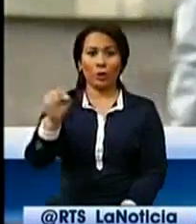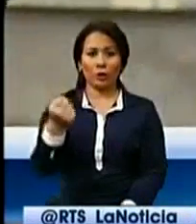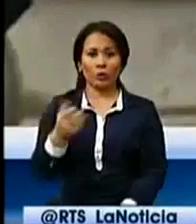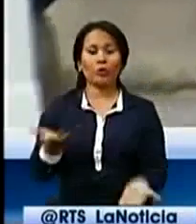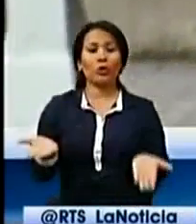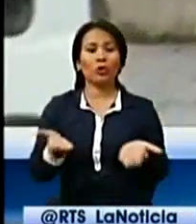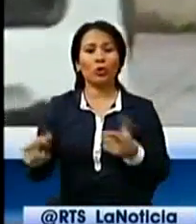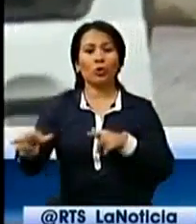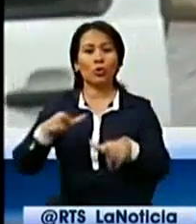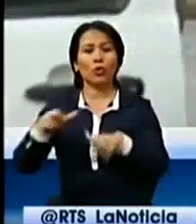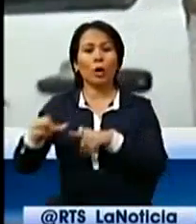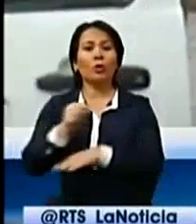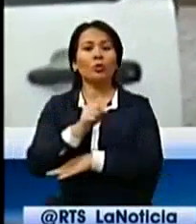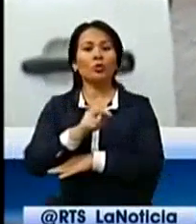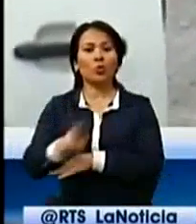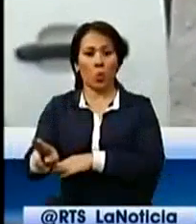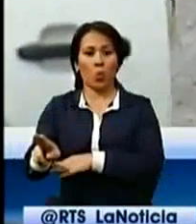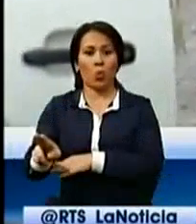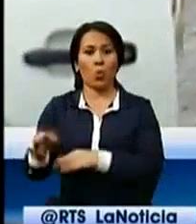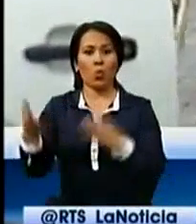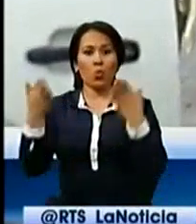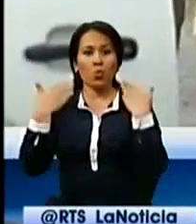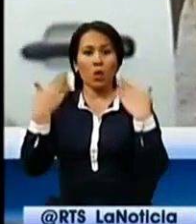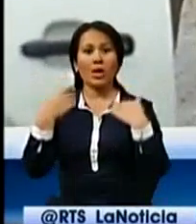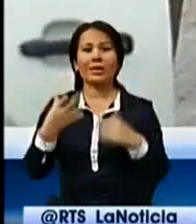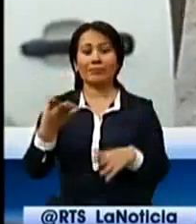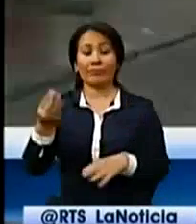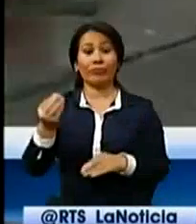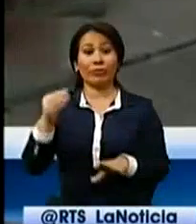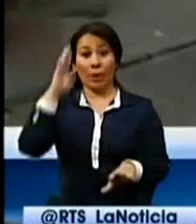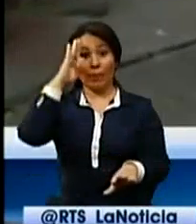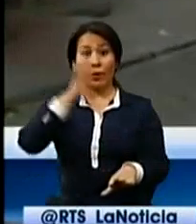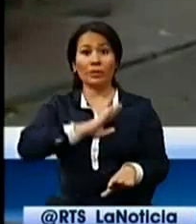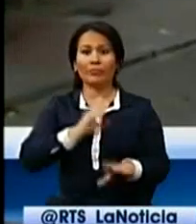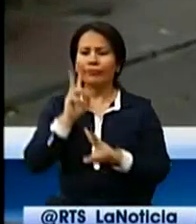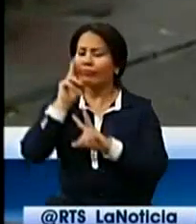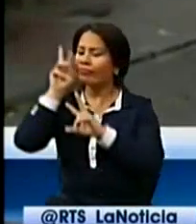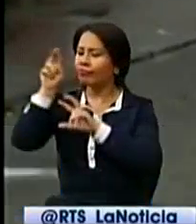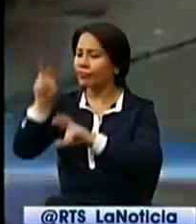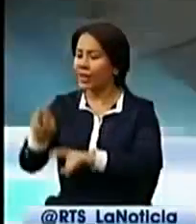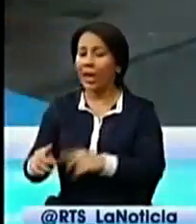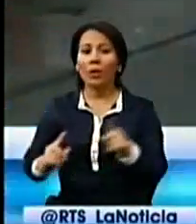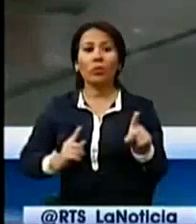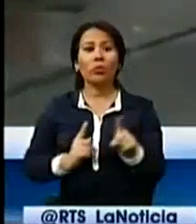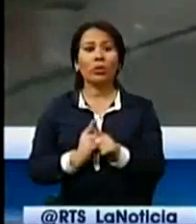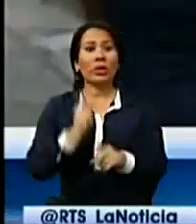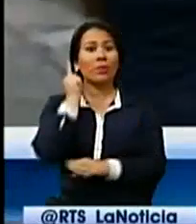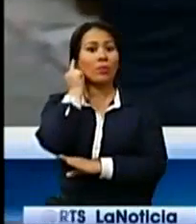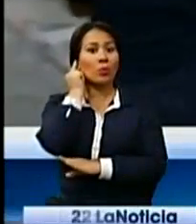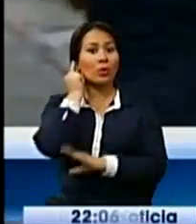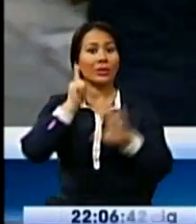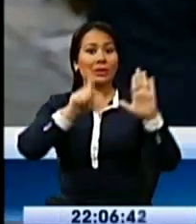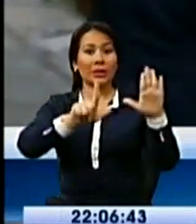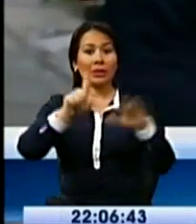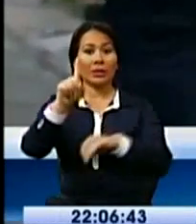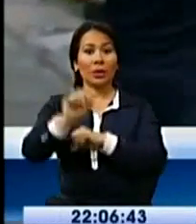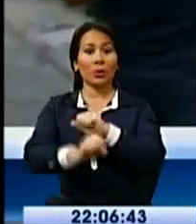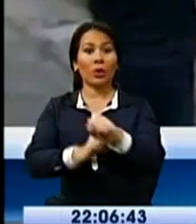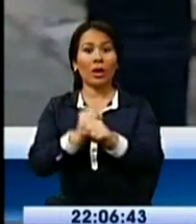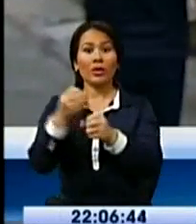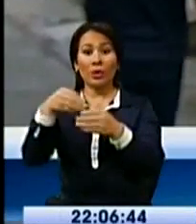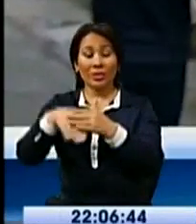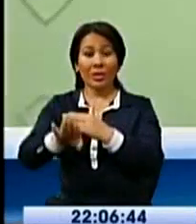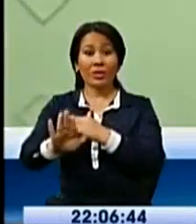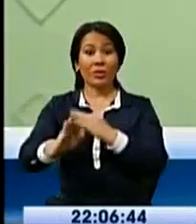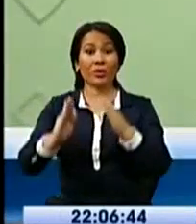podían observar cómo agentes de criminalística revisaban el lugar. Y es que el cuerpo de una mujer de 71 años había sido encontrado en el interior